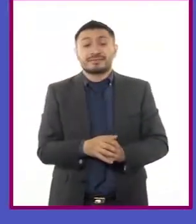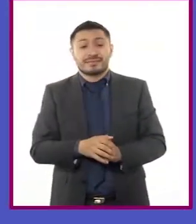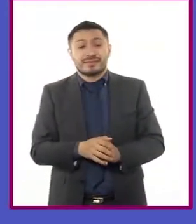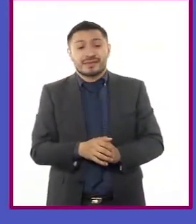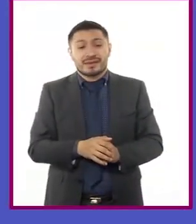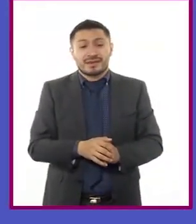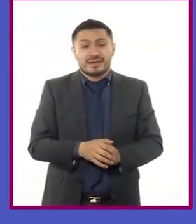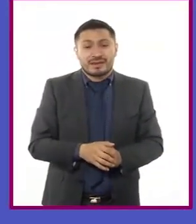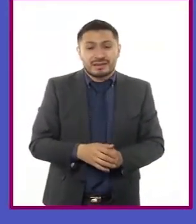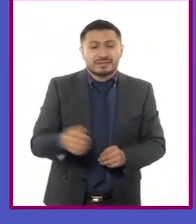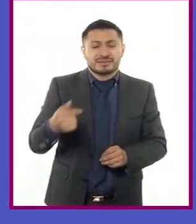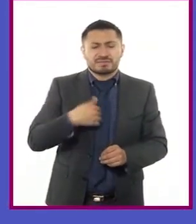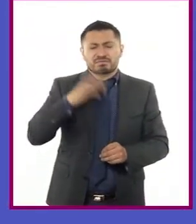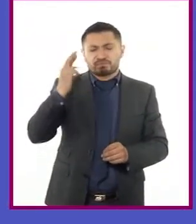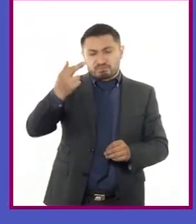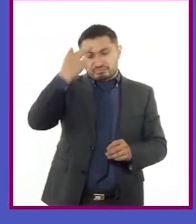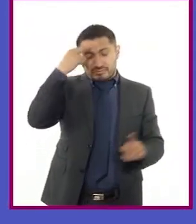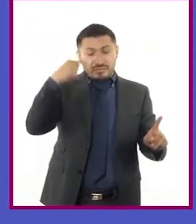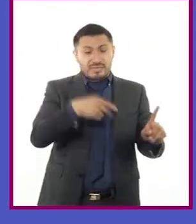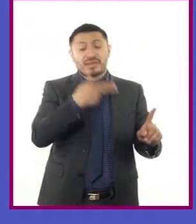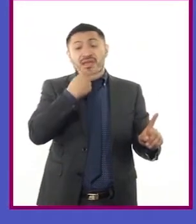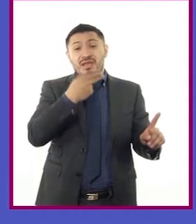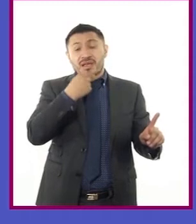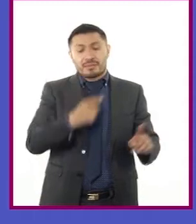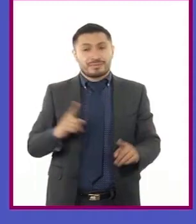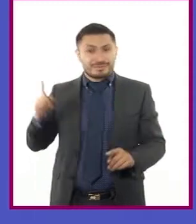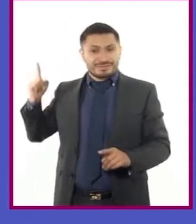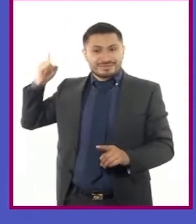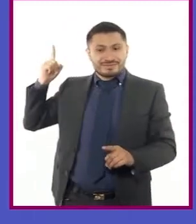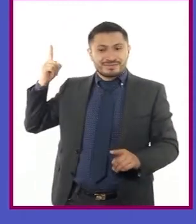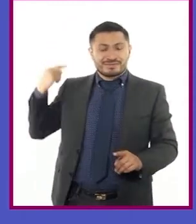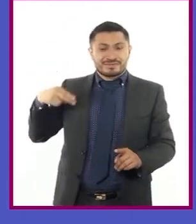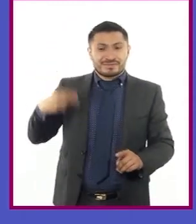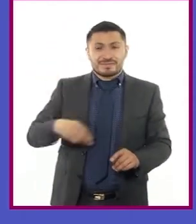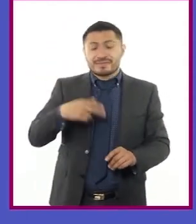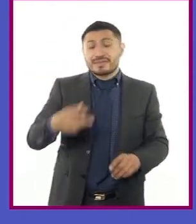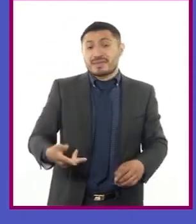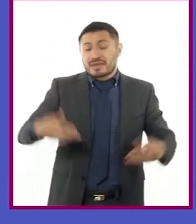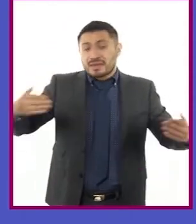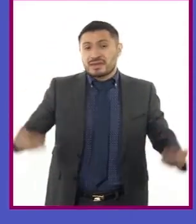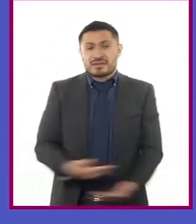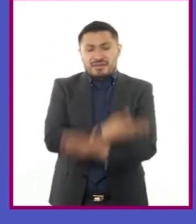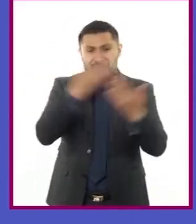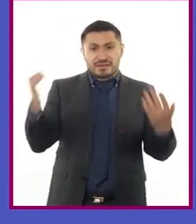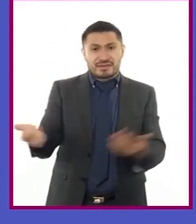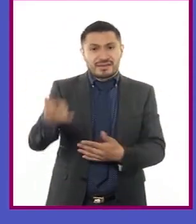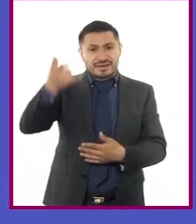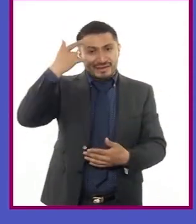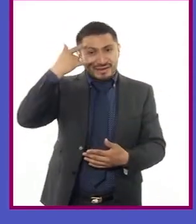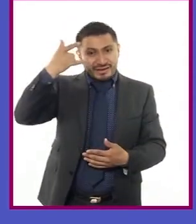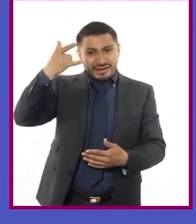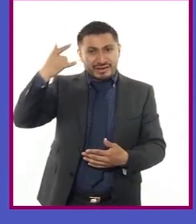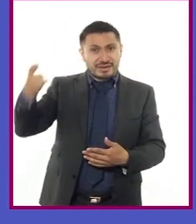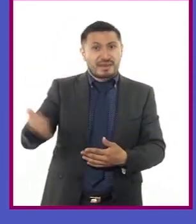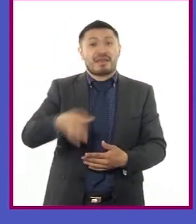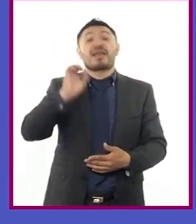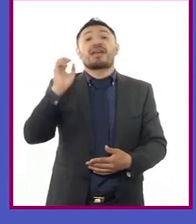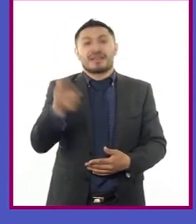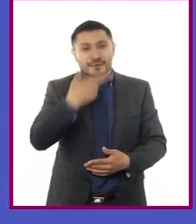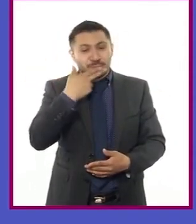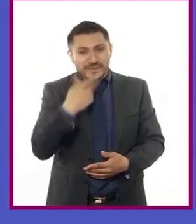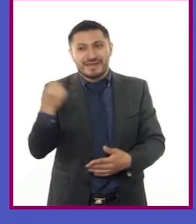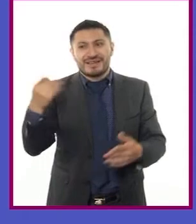Si la memoria no me falla, Jaime Sabines fue un poeta mexicano nacido en Chiapas en el año